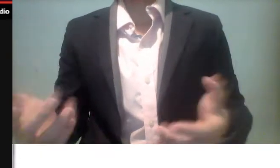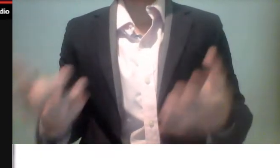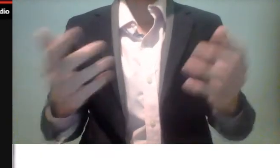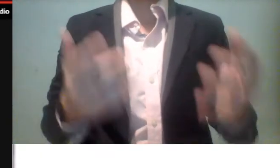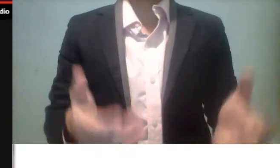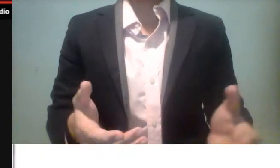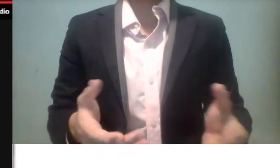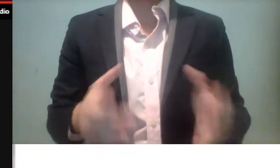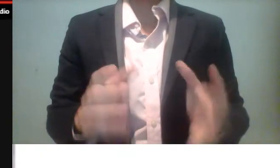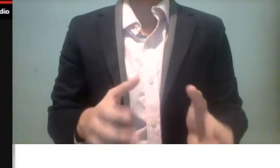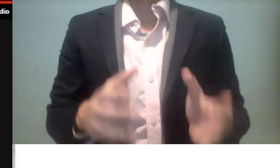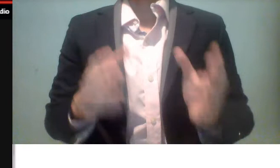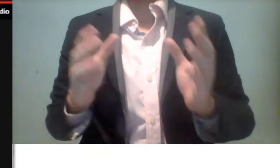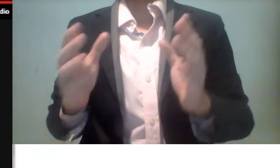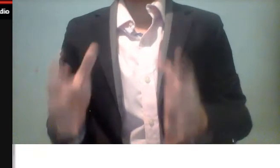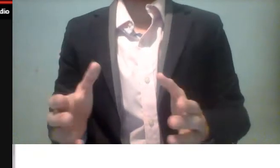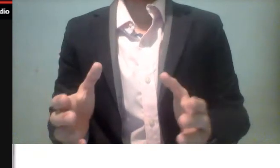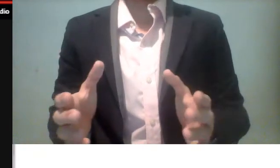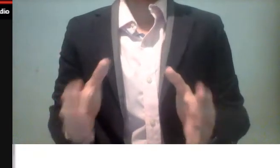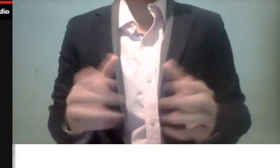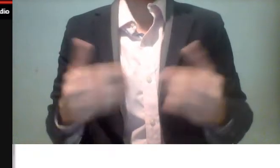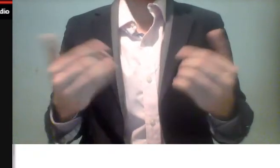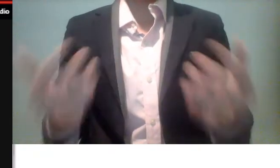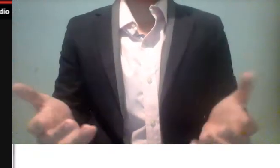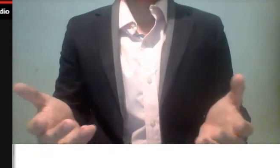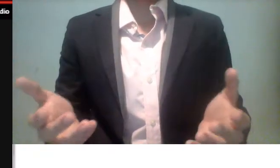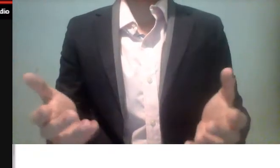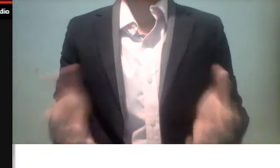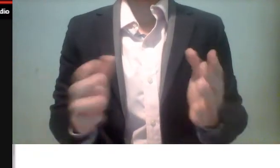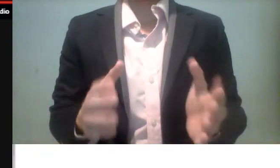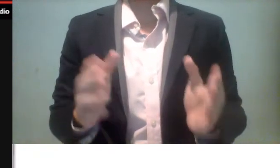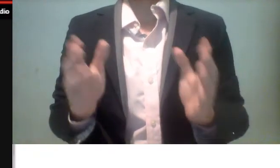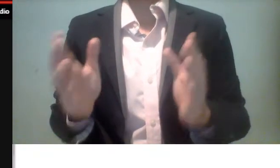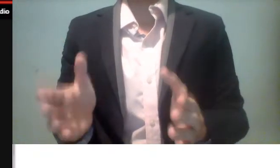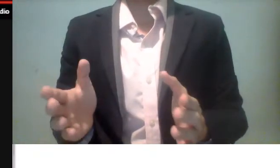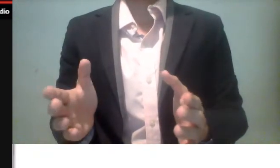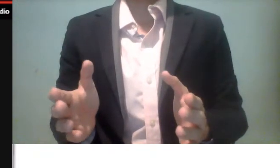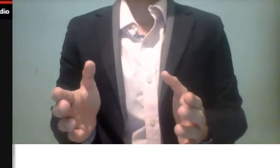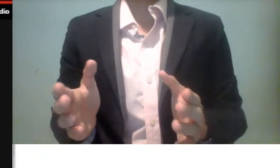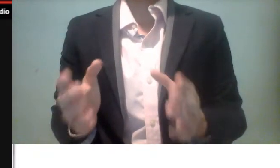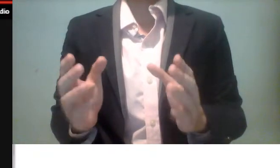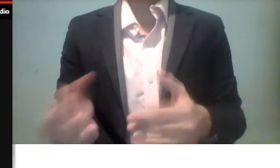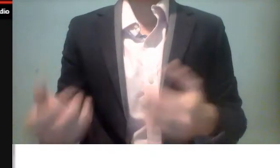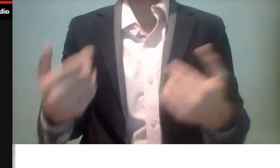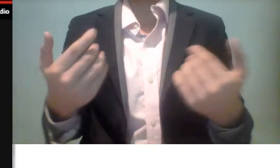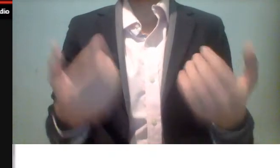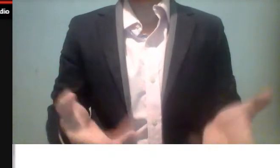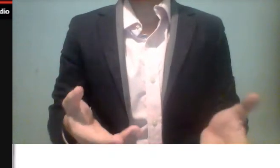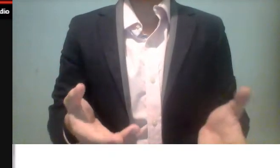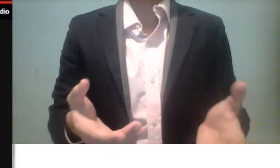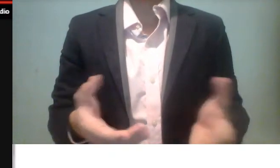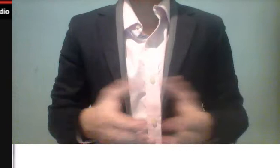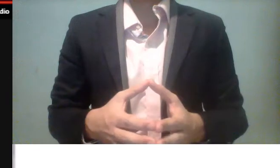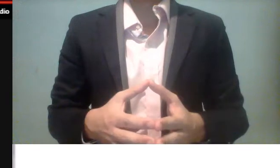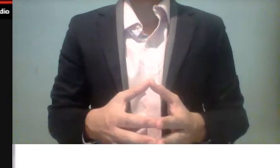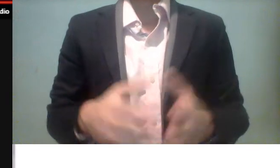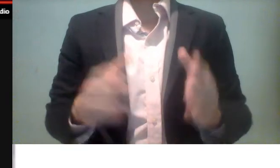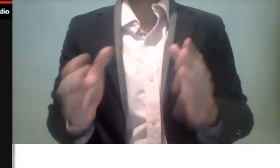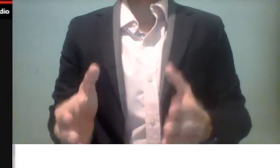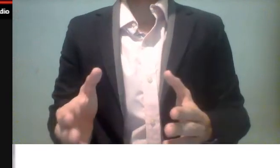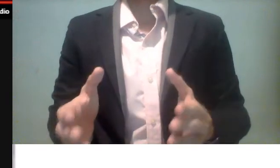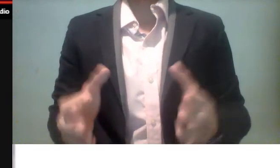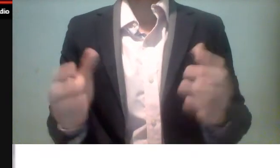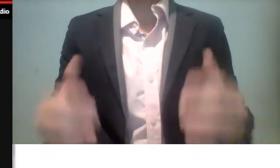ya alguien es culpable o inocente, sino que lo que es lo que se tiene hasta el momento por parte de la Unidad de Inteligencia Financiera y la Fiscalía General de la República